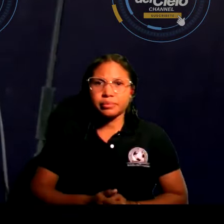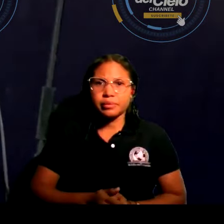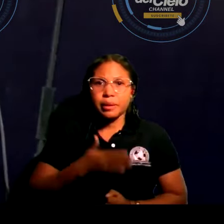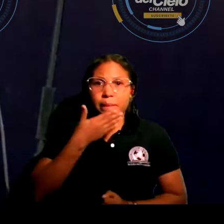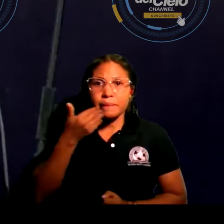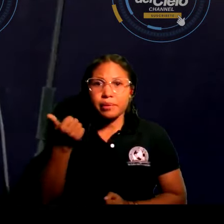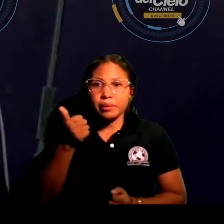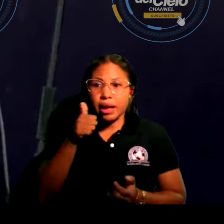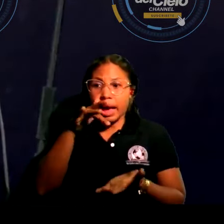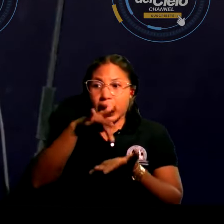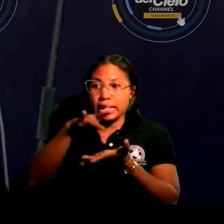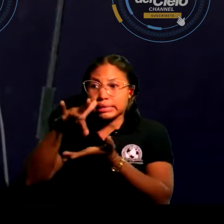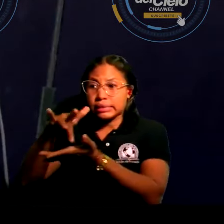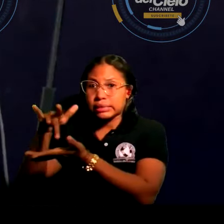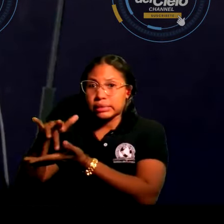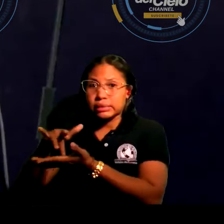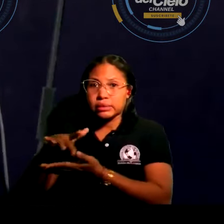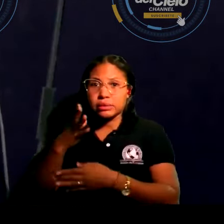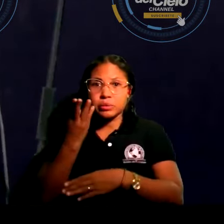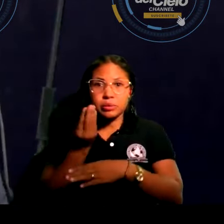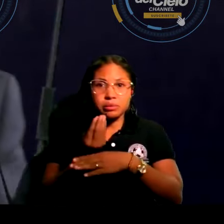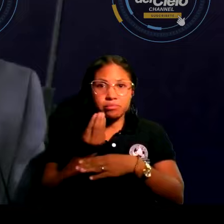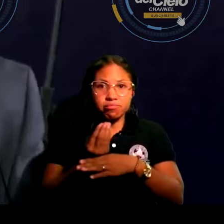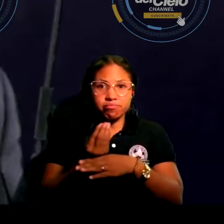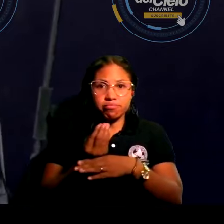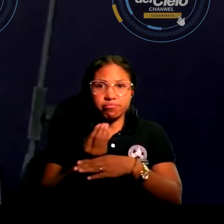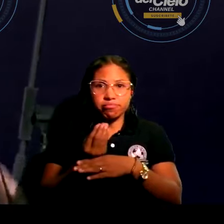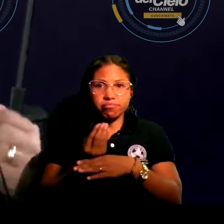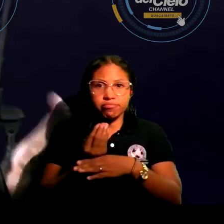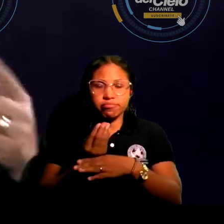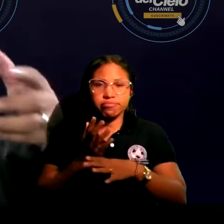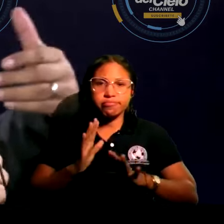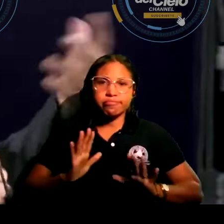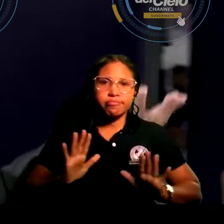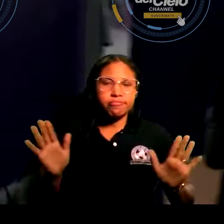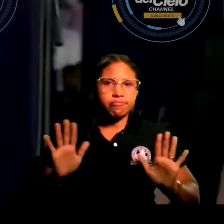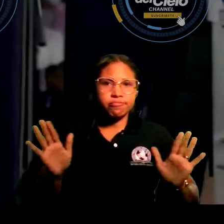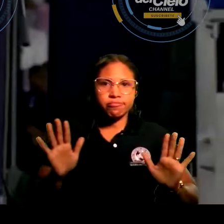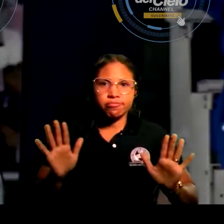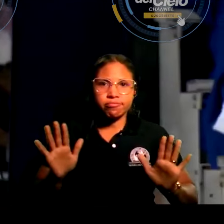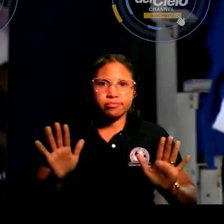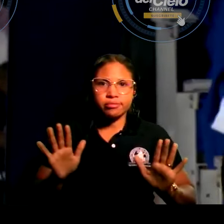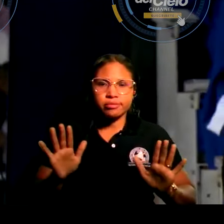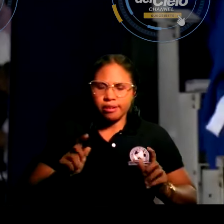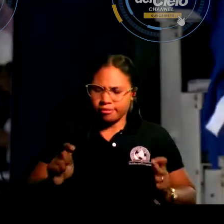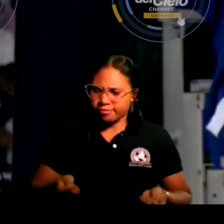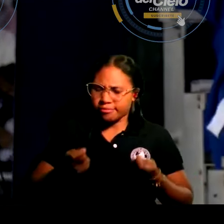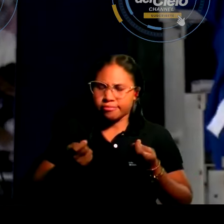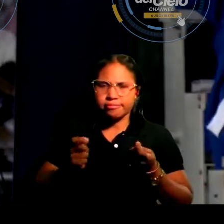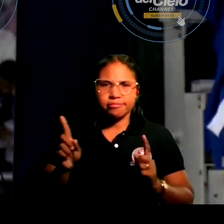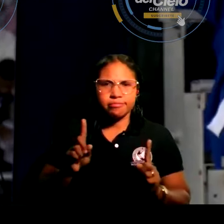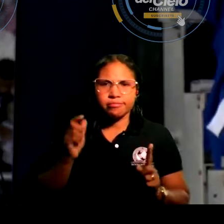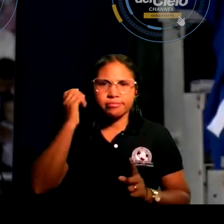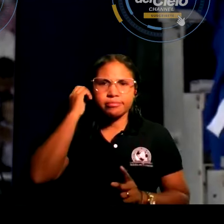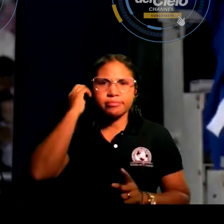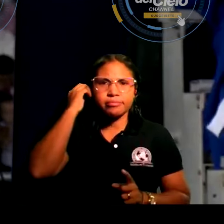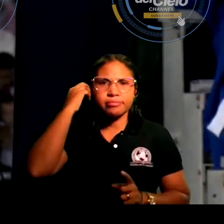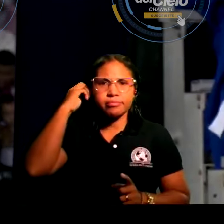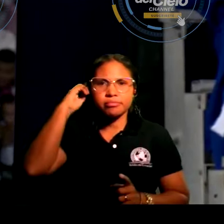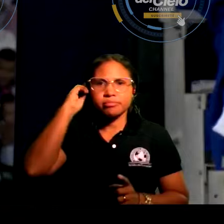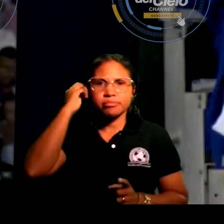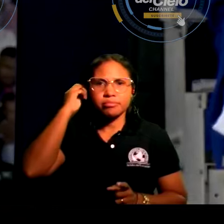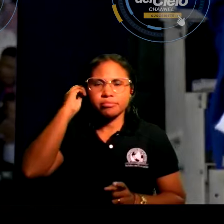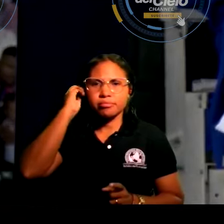una iglesia, en ser miembro de un grupo religioso. La salvación no es eso. Nosotros nos congregamos porque